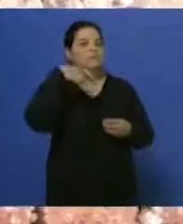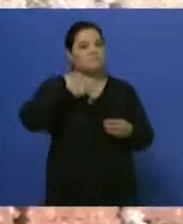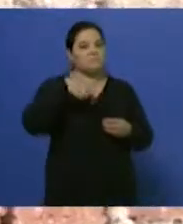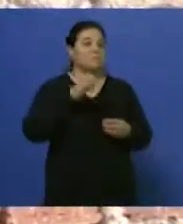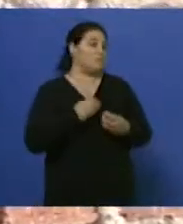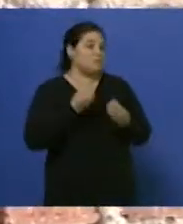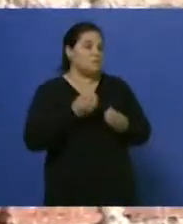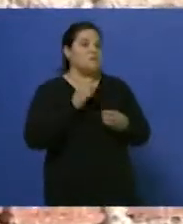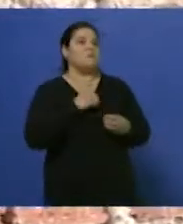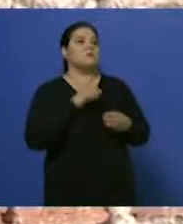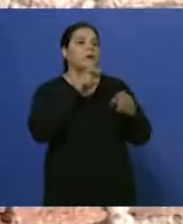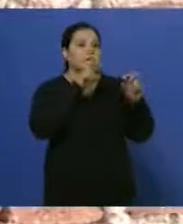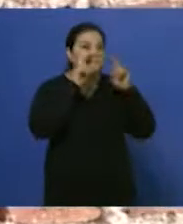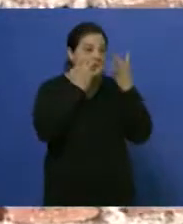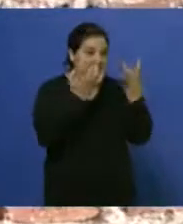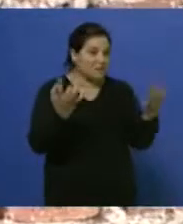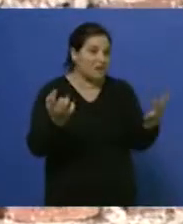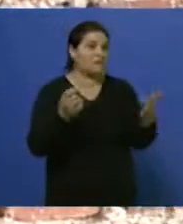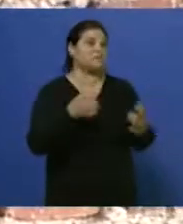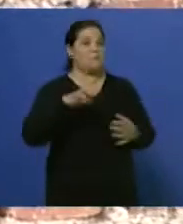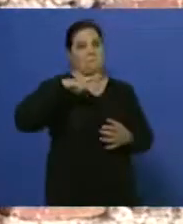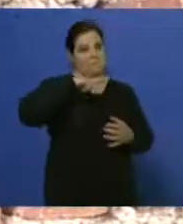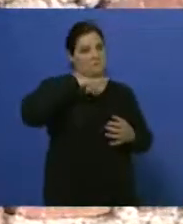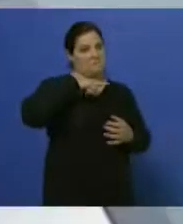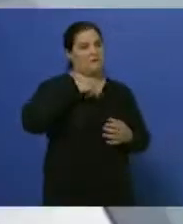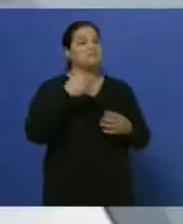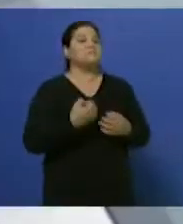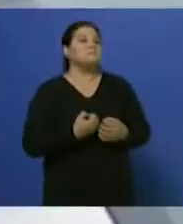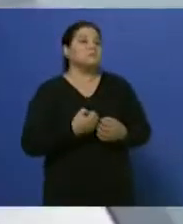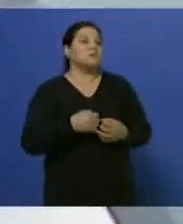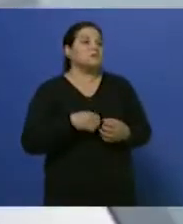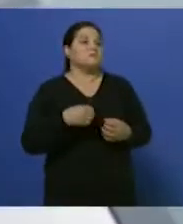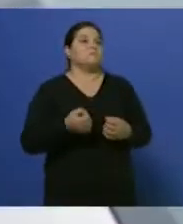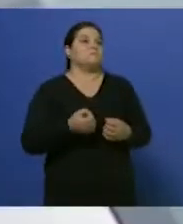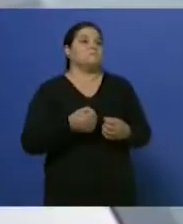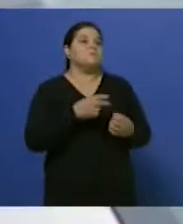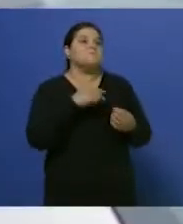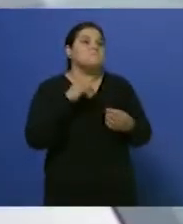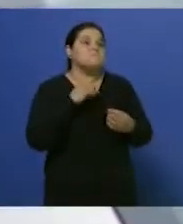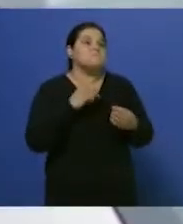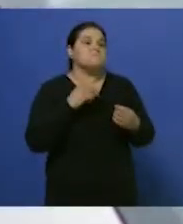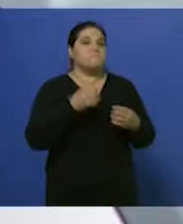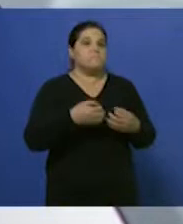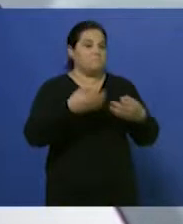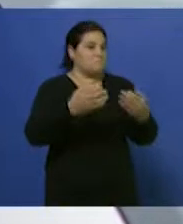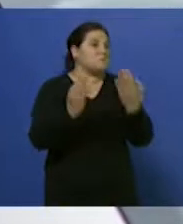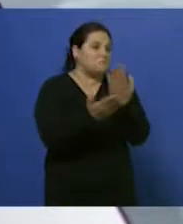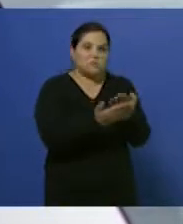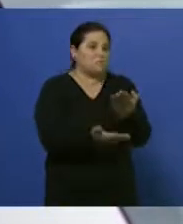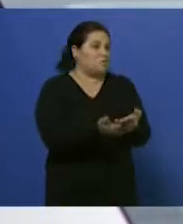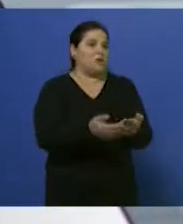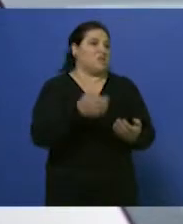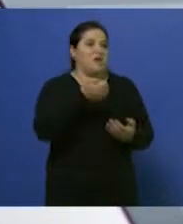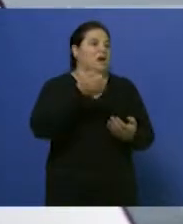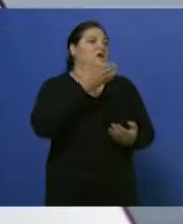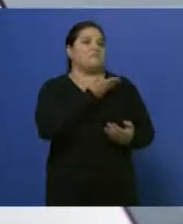privado. Y bueno, ahí llevé todas las resoluciones de AFIP y todo lo demás, o sea, para que quede claro de una vez